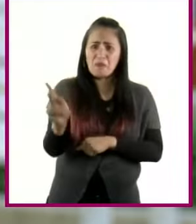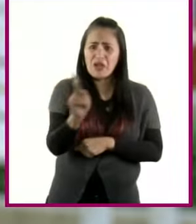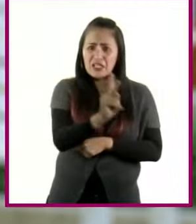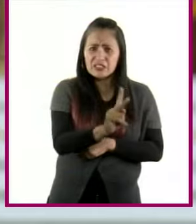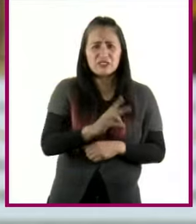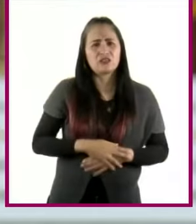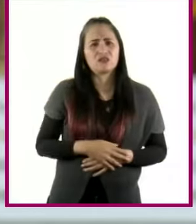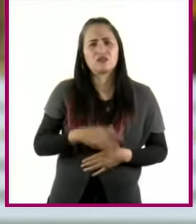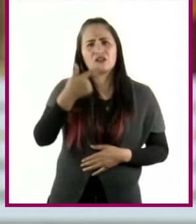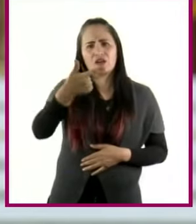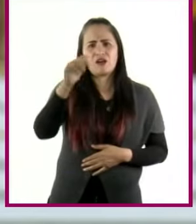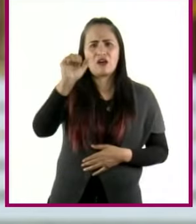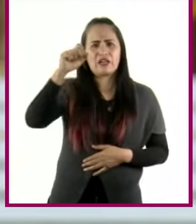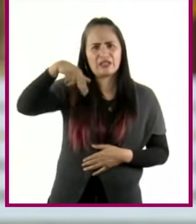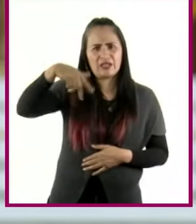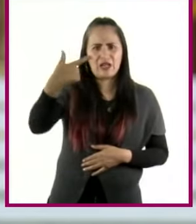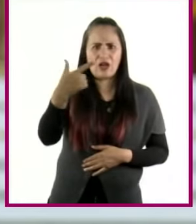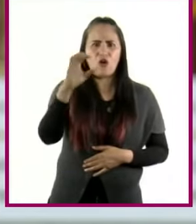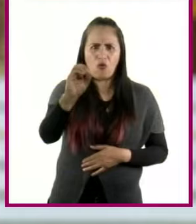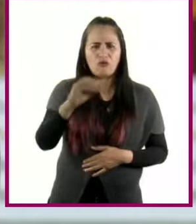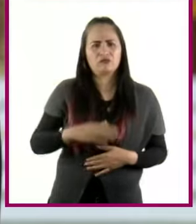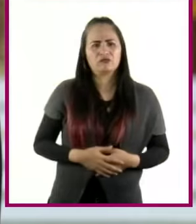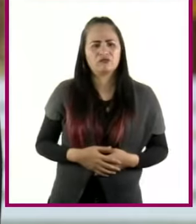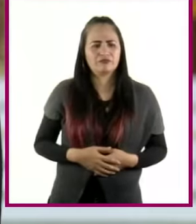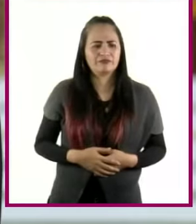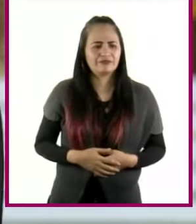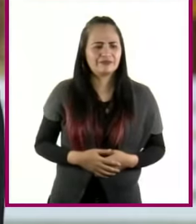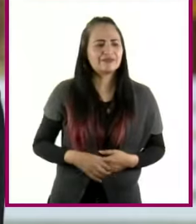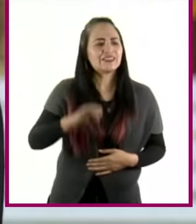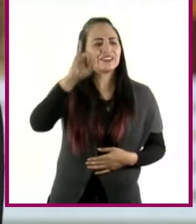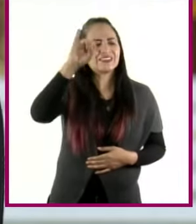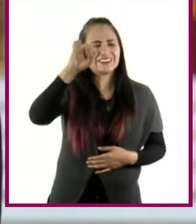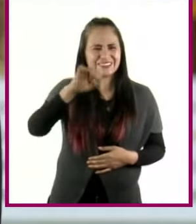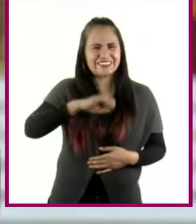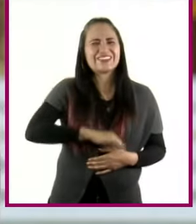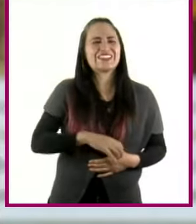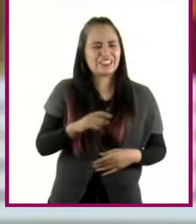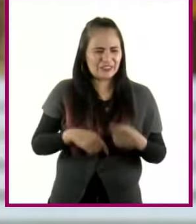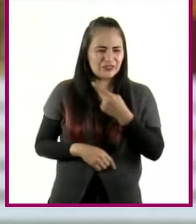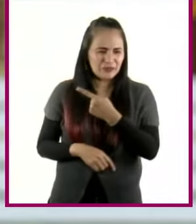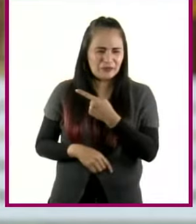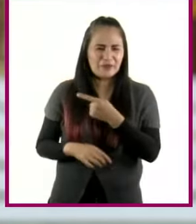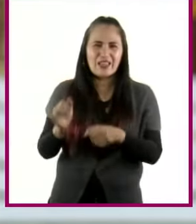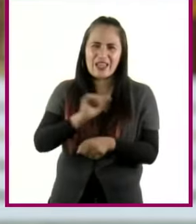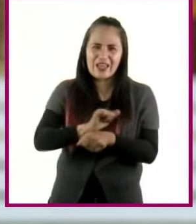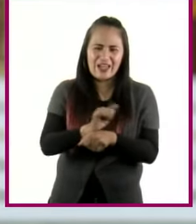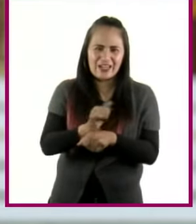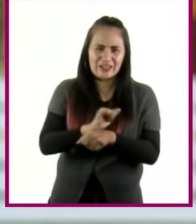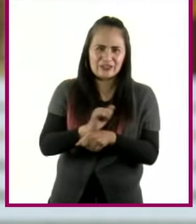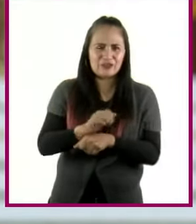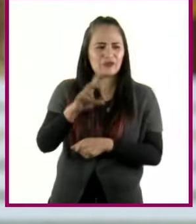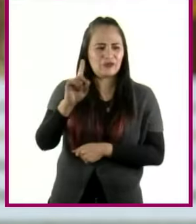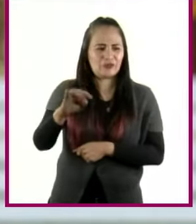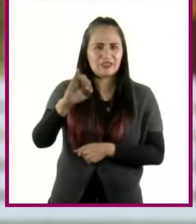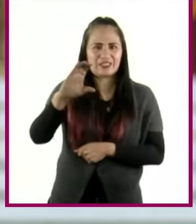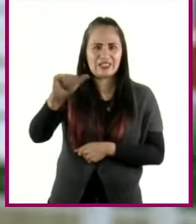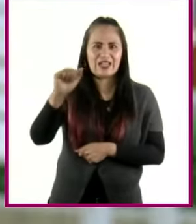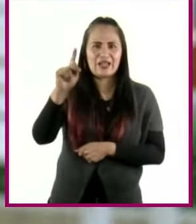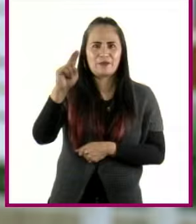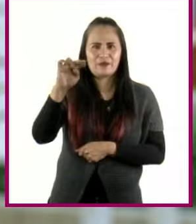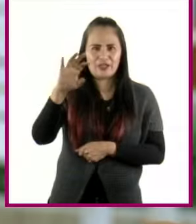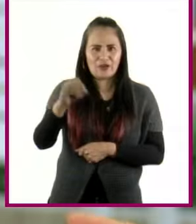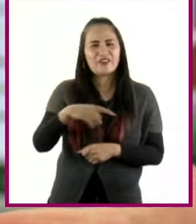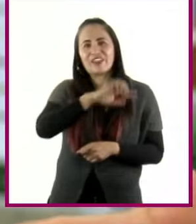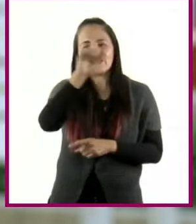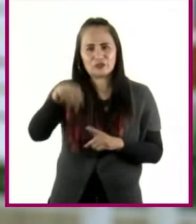Django. Ah, sí. Esa donde sale Leonardo DiCaprio. Y de ahí sacaron un meme que se volvió muy famoso.